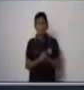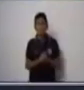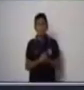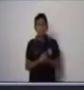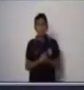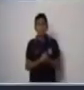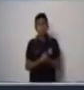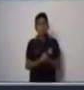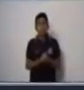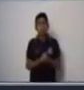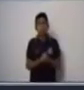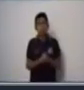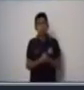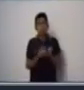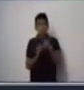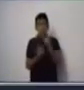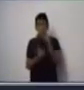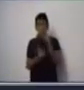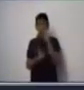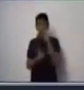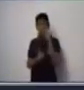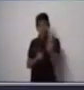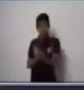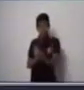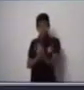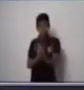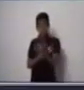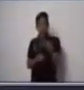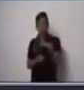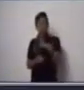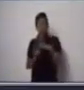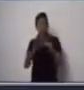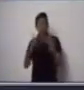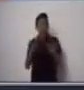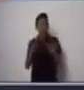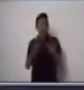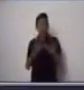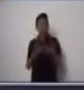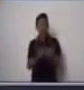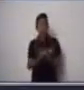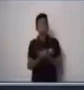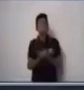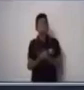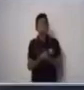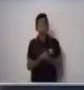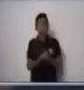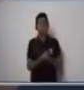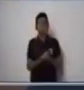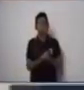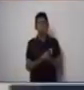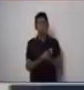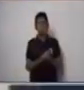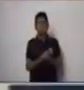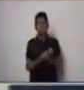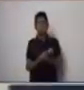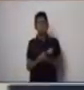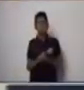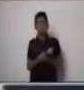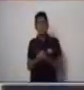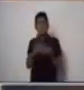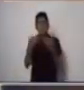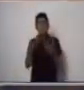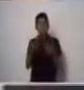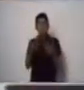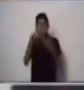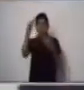si observamos acá tenemos ya nuestro ropero o